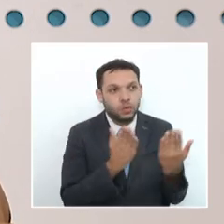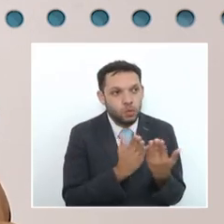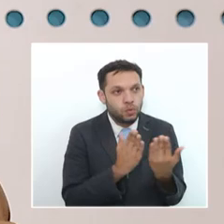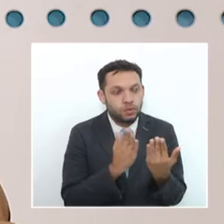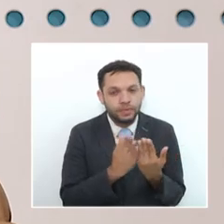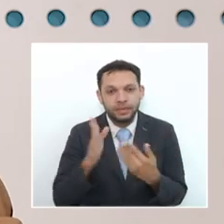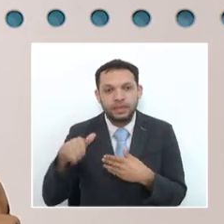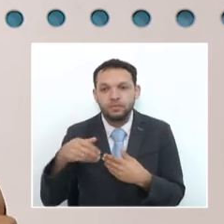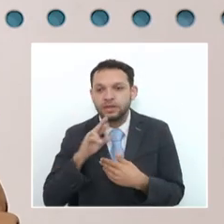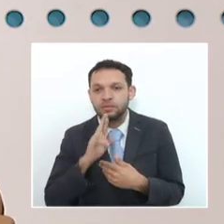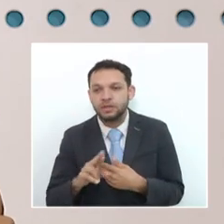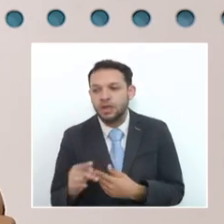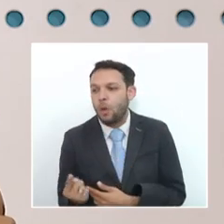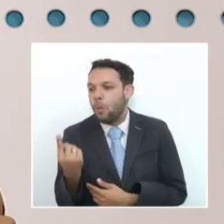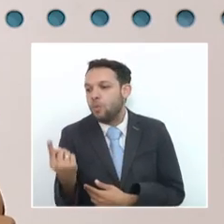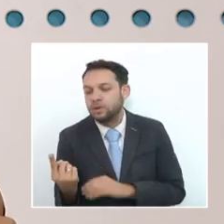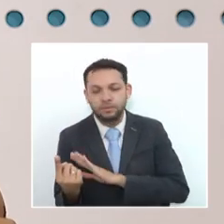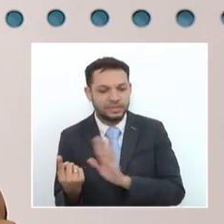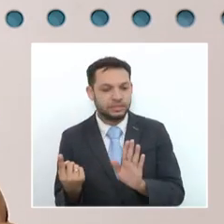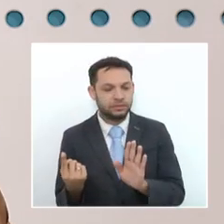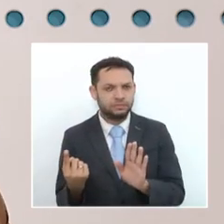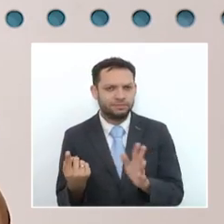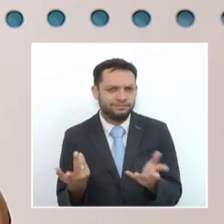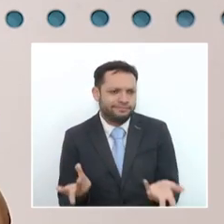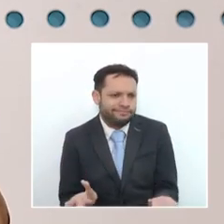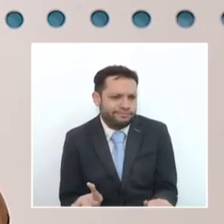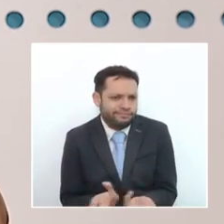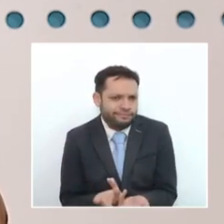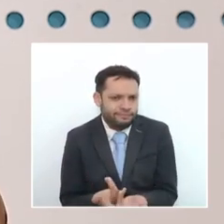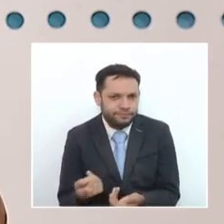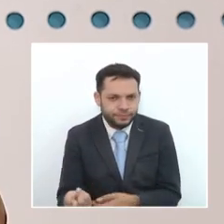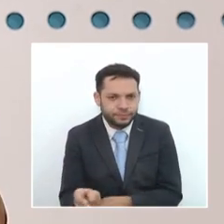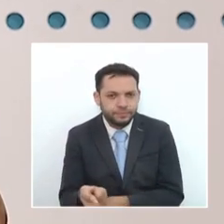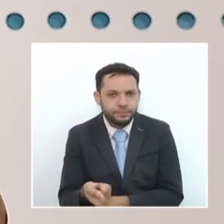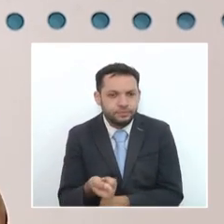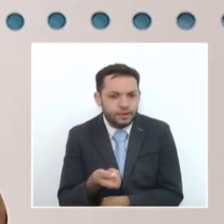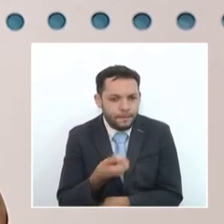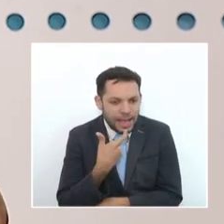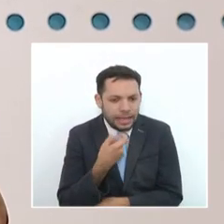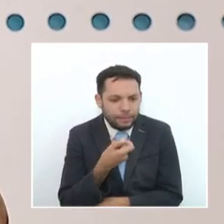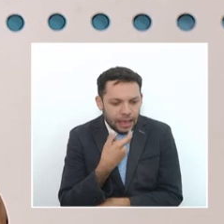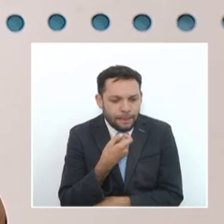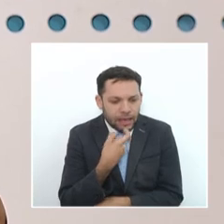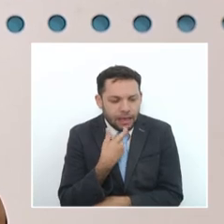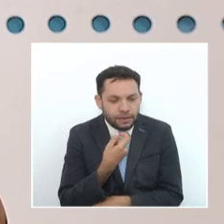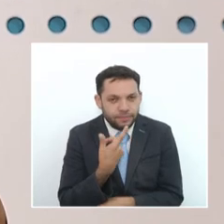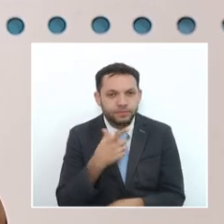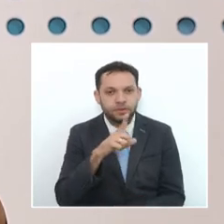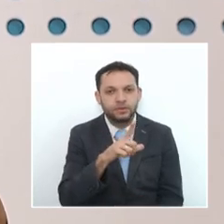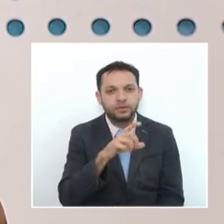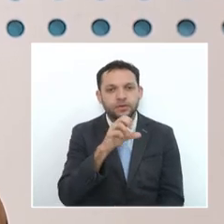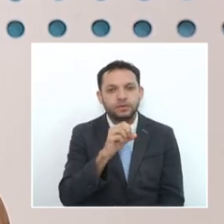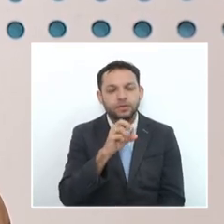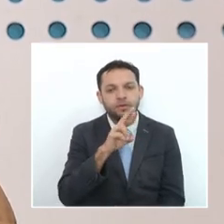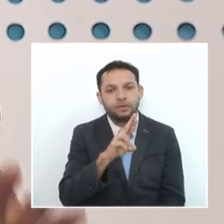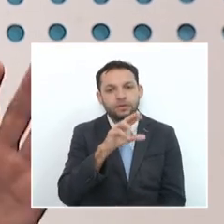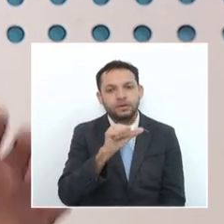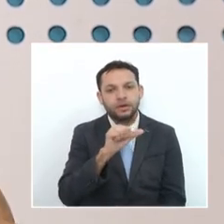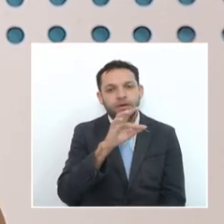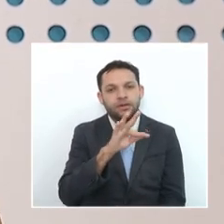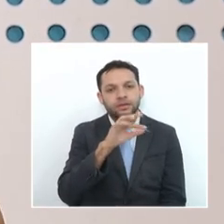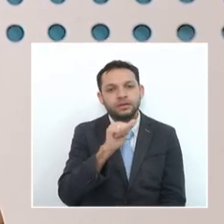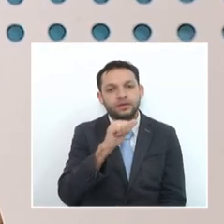Ahora, el mismo cuento, mucha tos. Y ha tomado loratadina. La loratadina es como lo que ustedes llaman